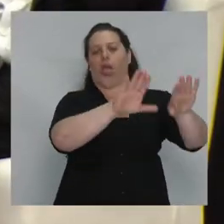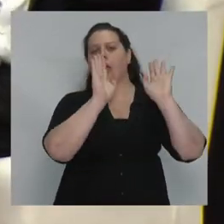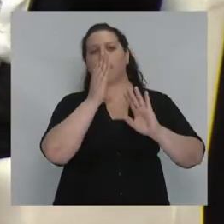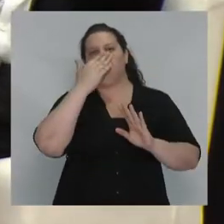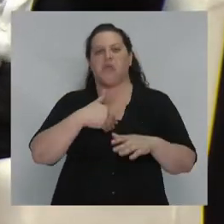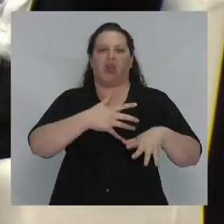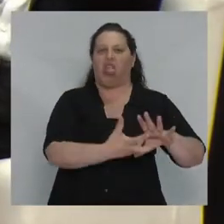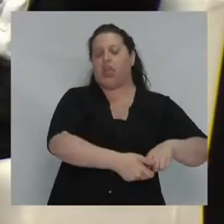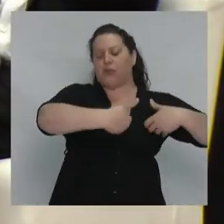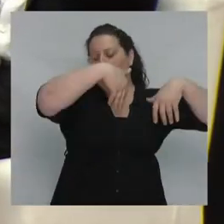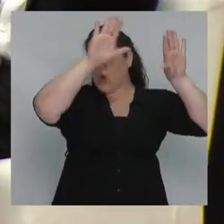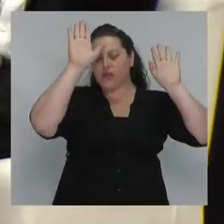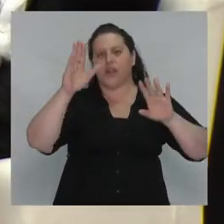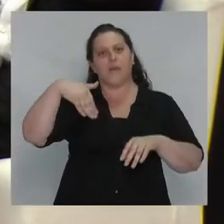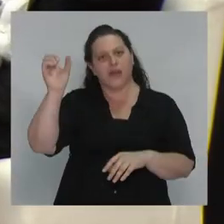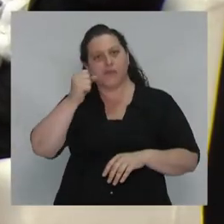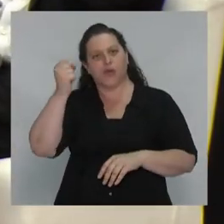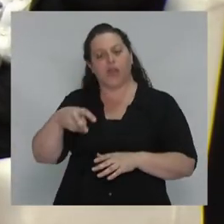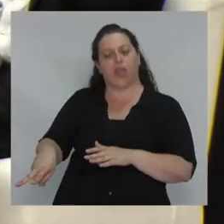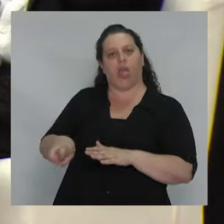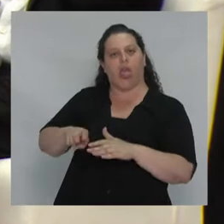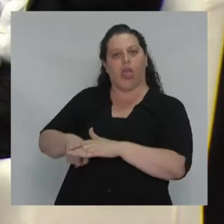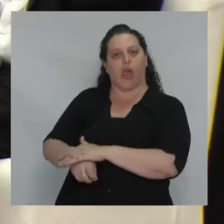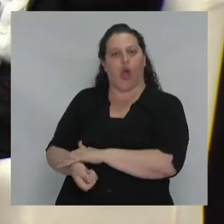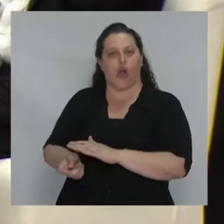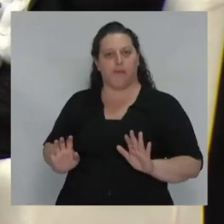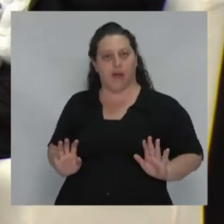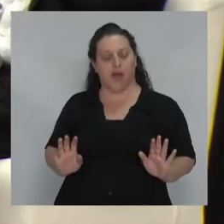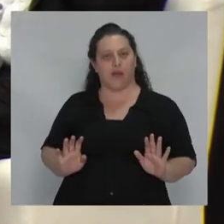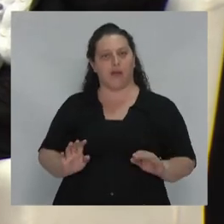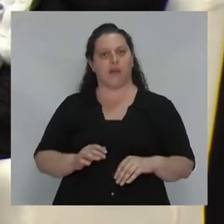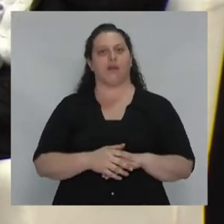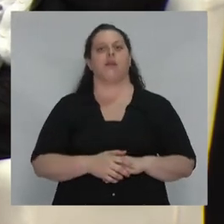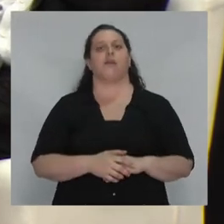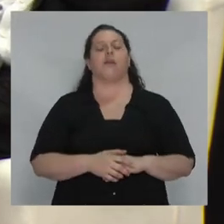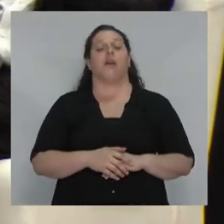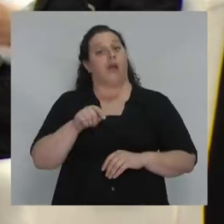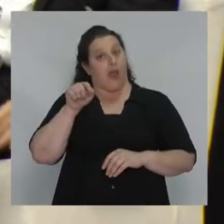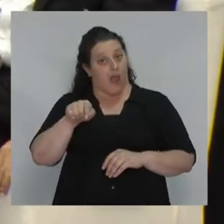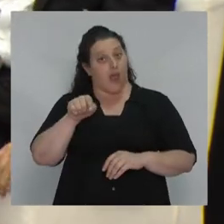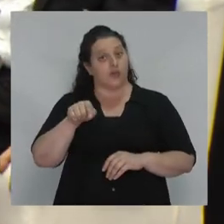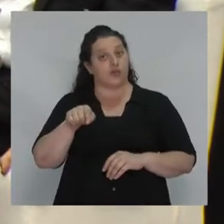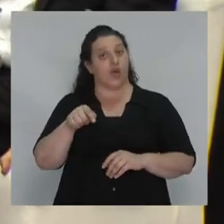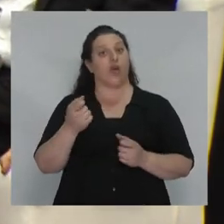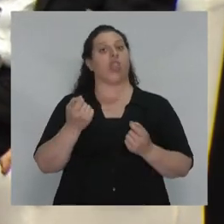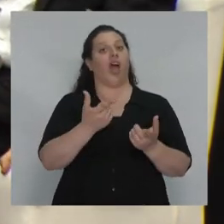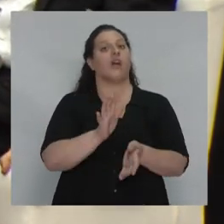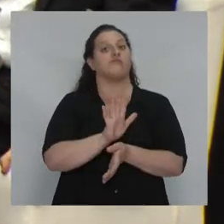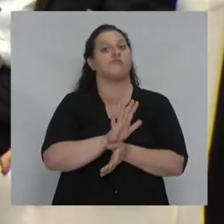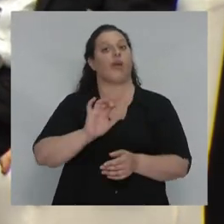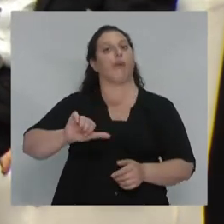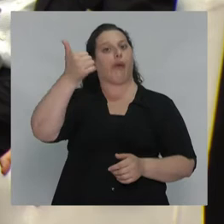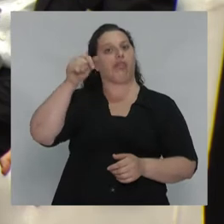cambiamos los valores éticos por los valores bursátiles. Y eso le dio una gran ventaja a la